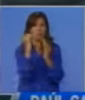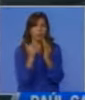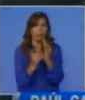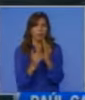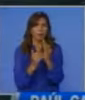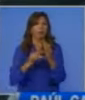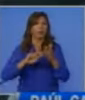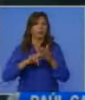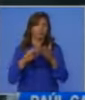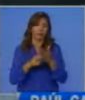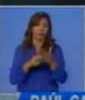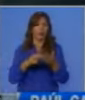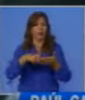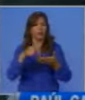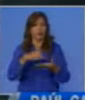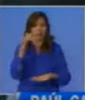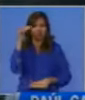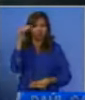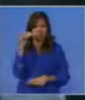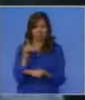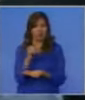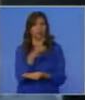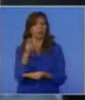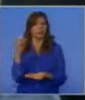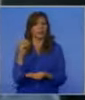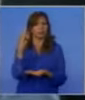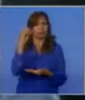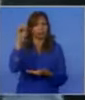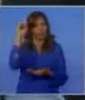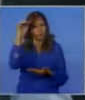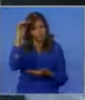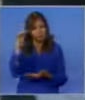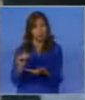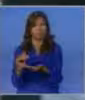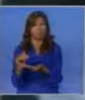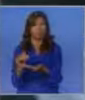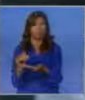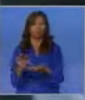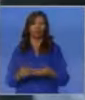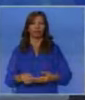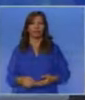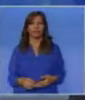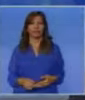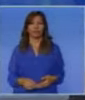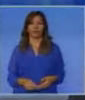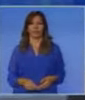Ya vemos que ya ni siquiera llegan al 5% del valor necesario.